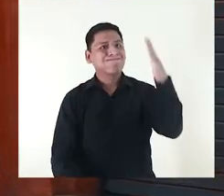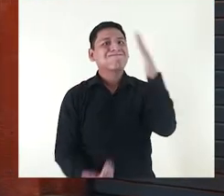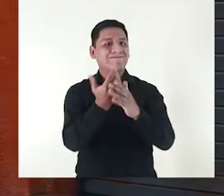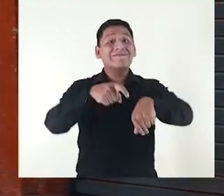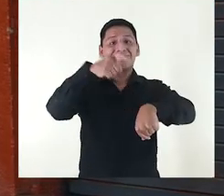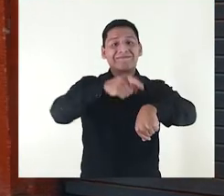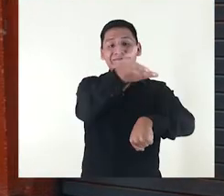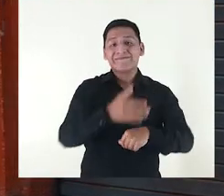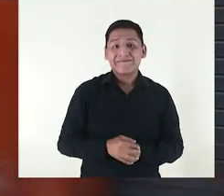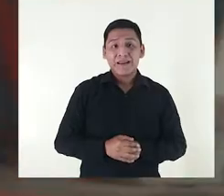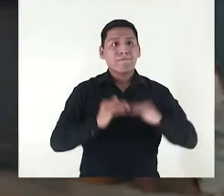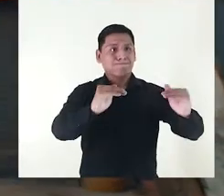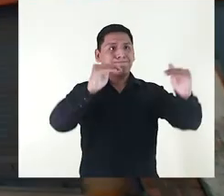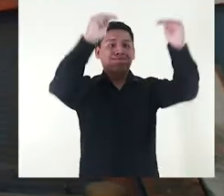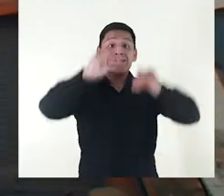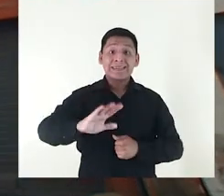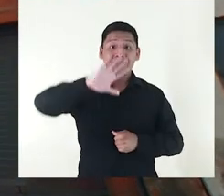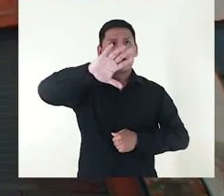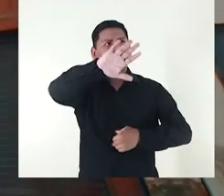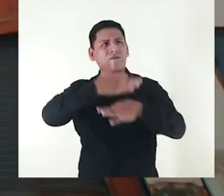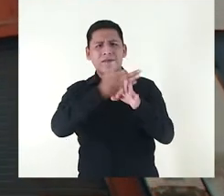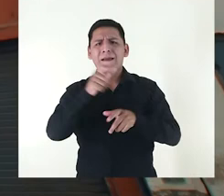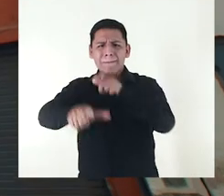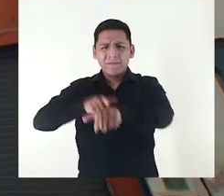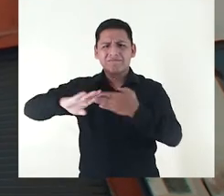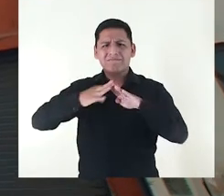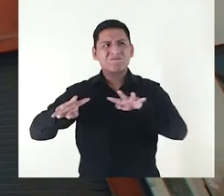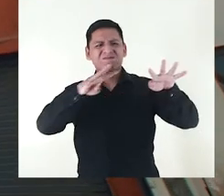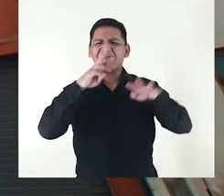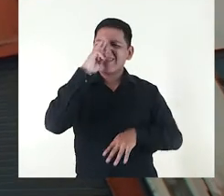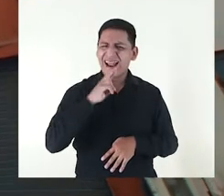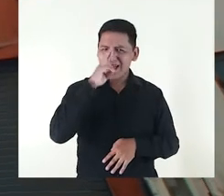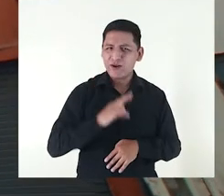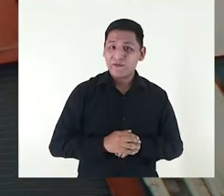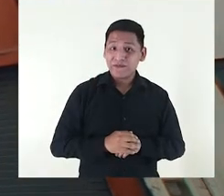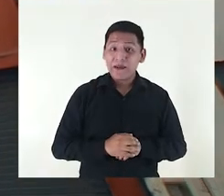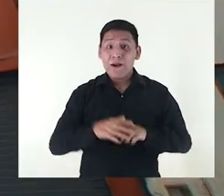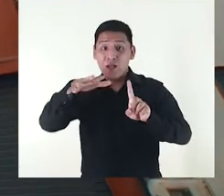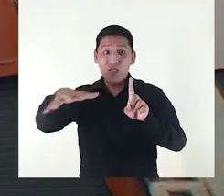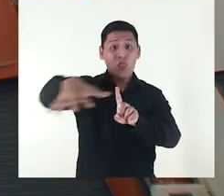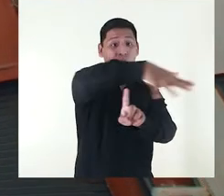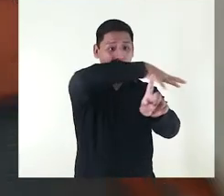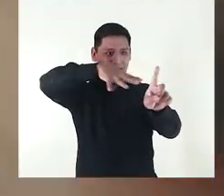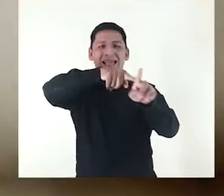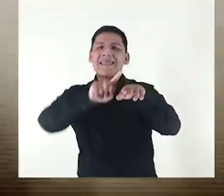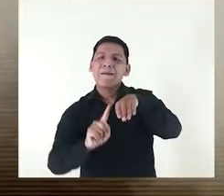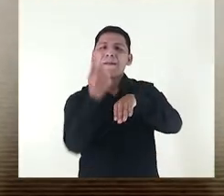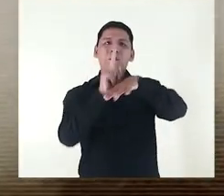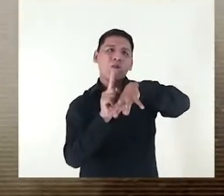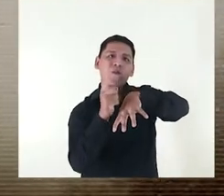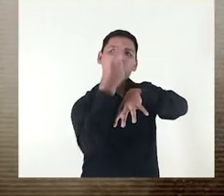muy modernista para la época. La escala de 5 pisos y su forma no fueron bien recibidas en la ciudad. Para la época podría haber